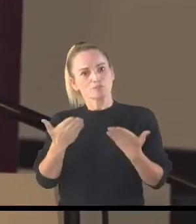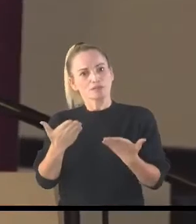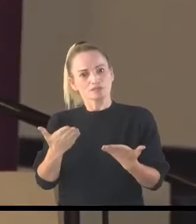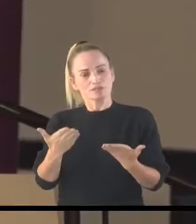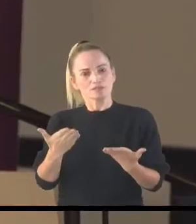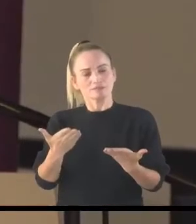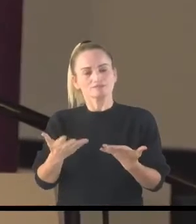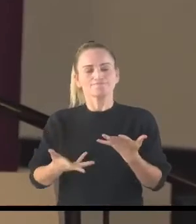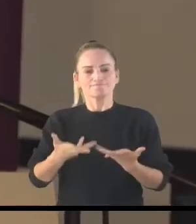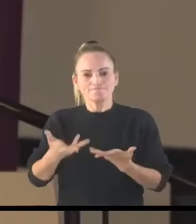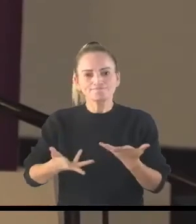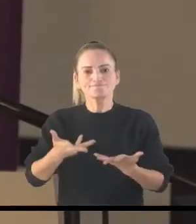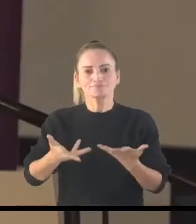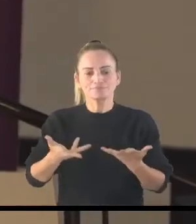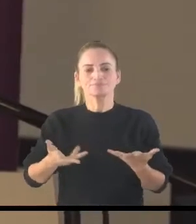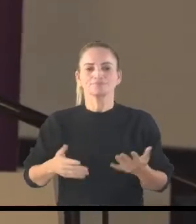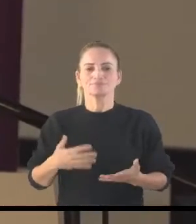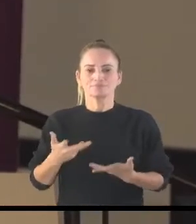permitirnos